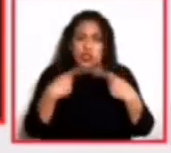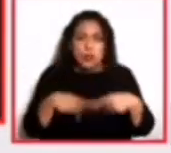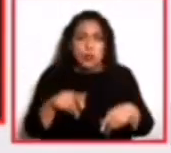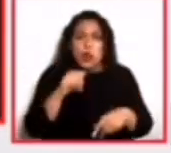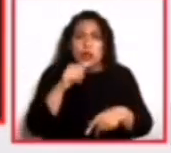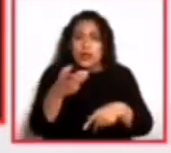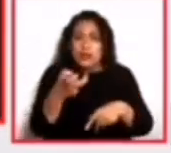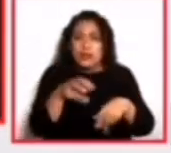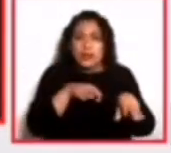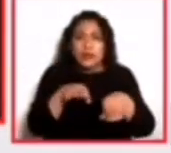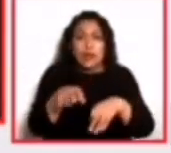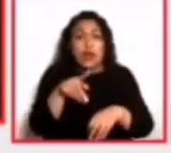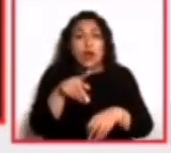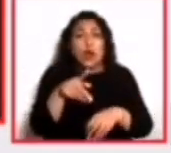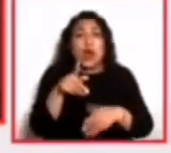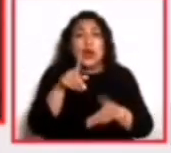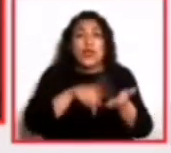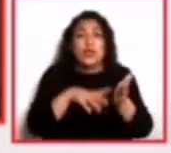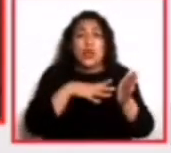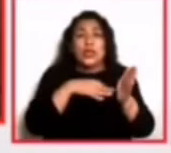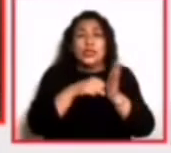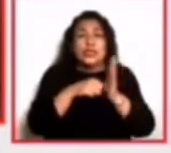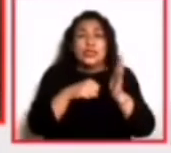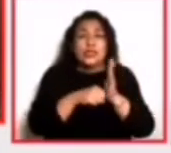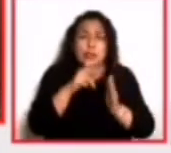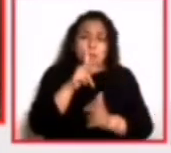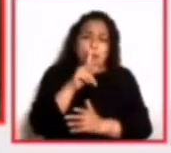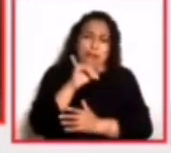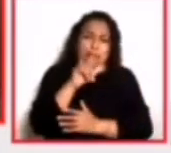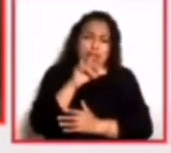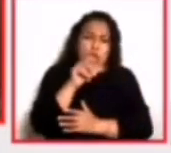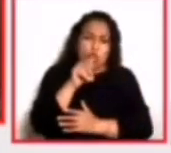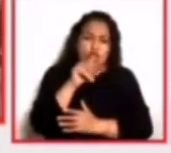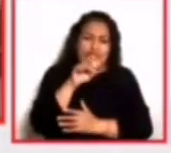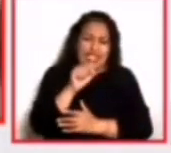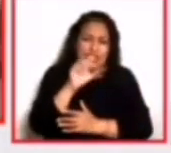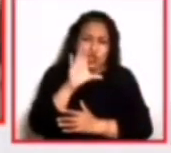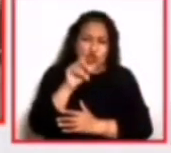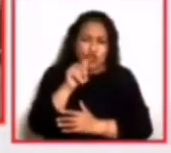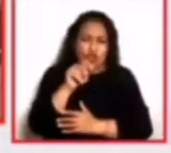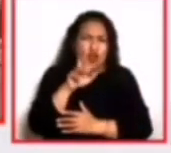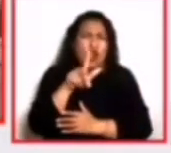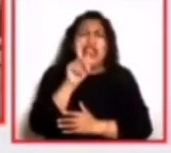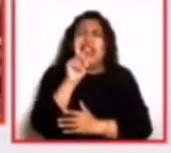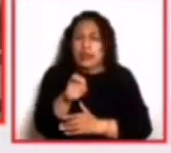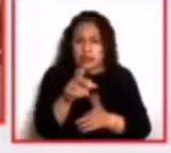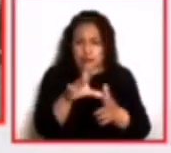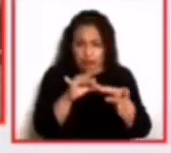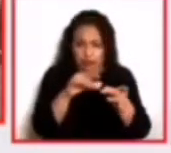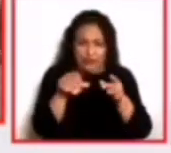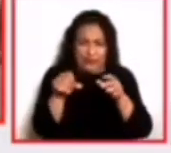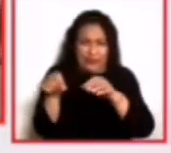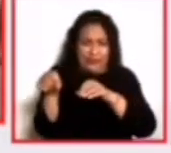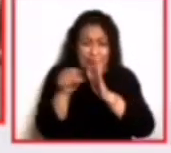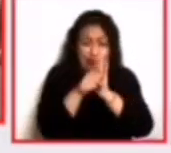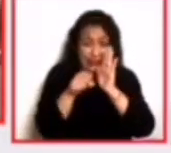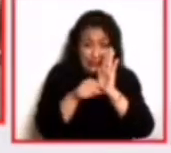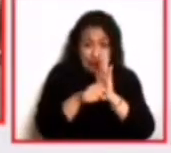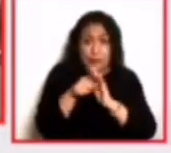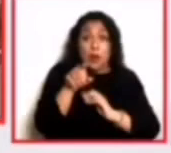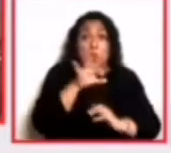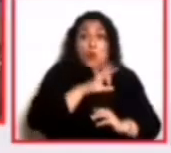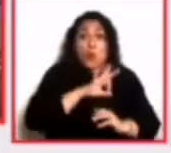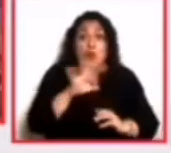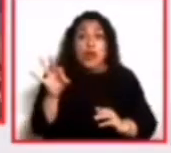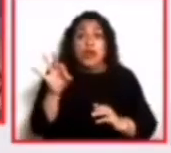catedral tiene un sistema de pilotes de control. Este sistema lo que permite es que los pilotes